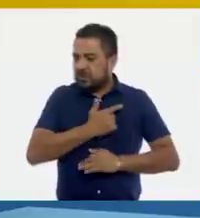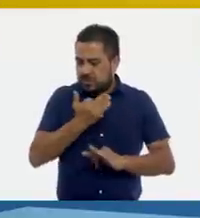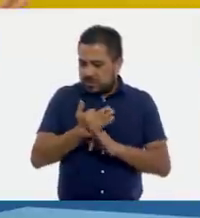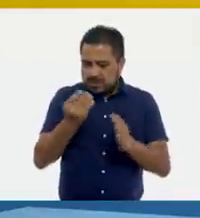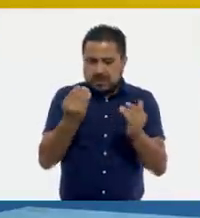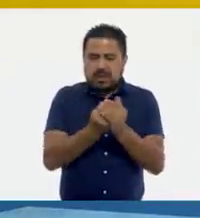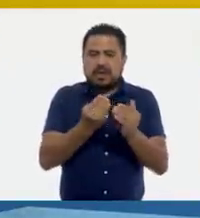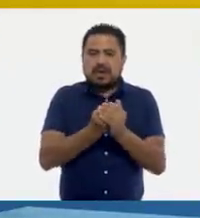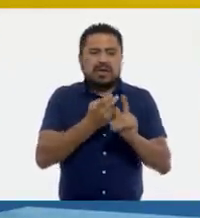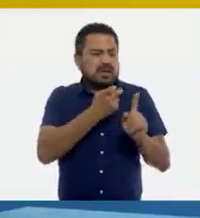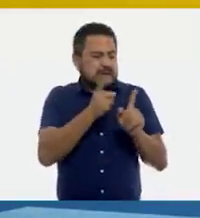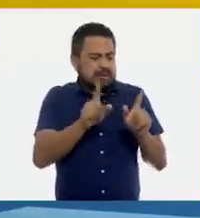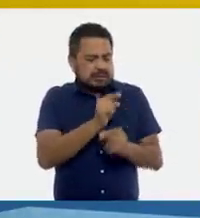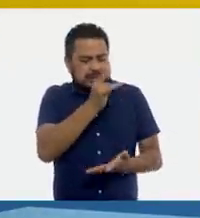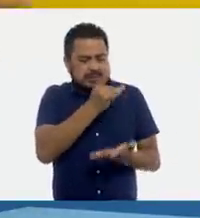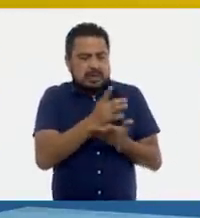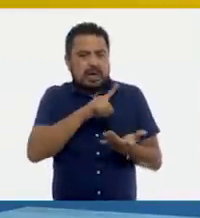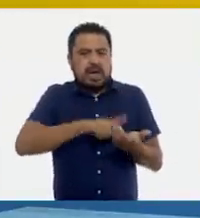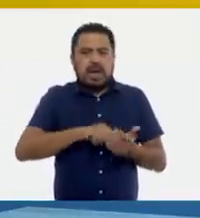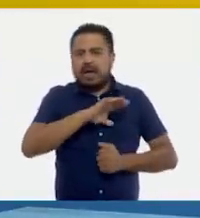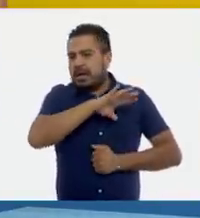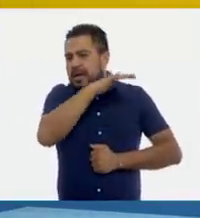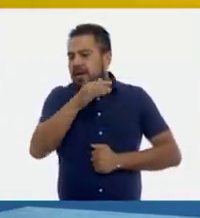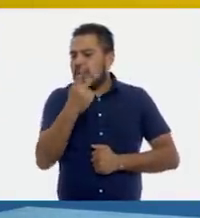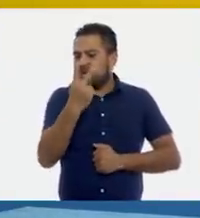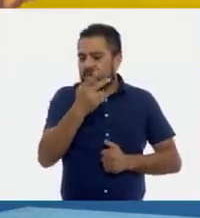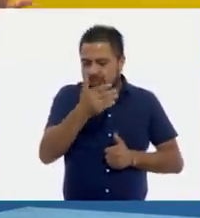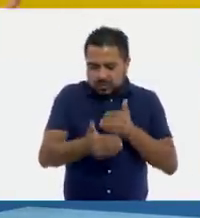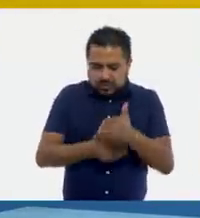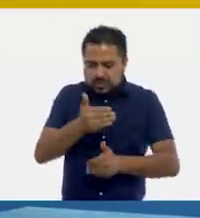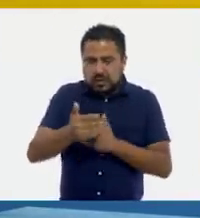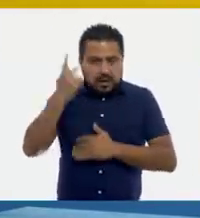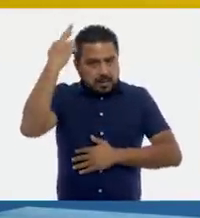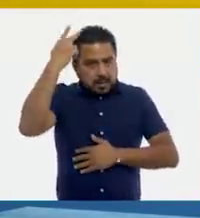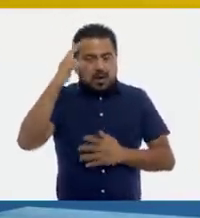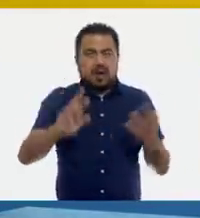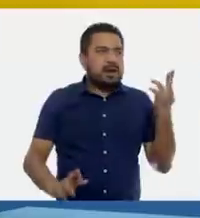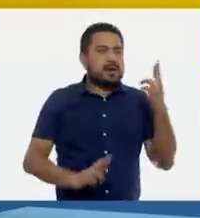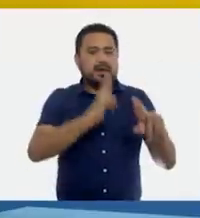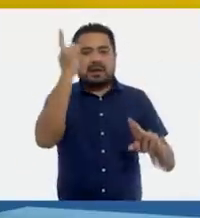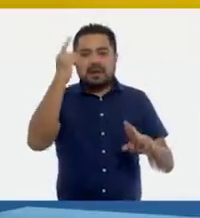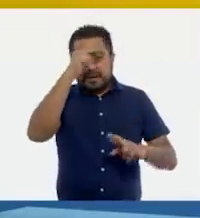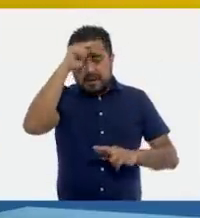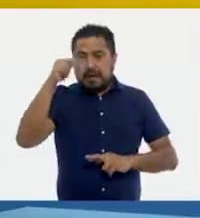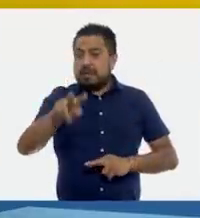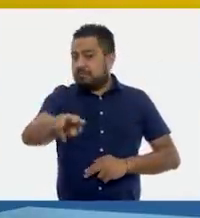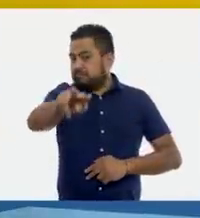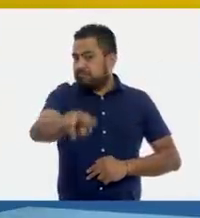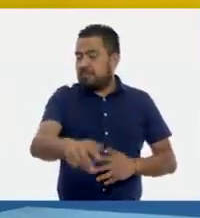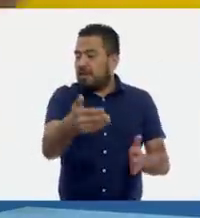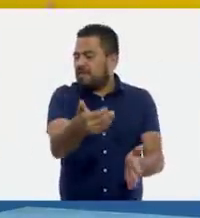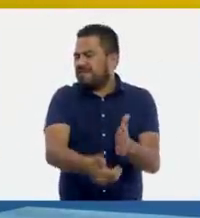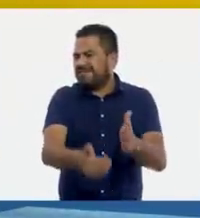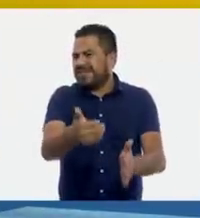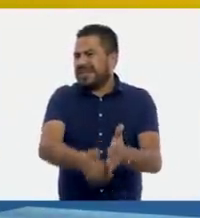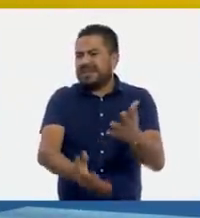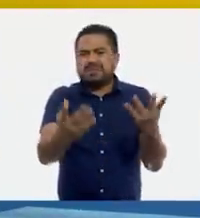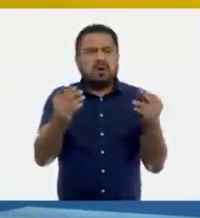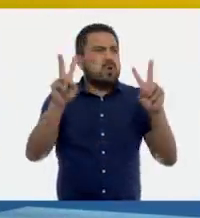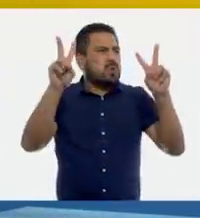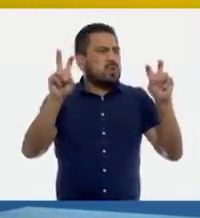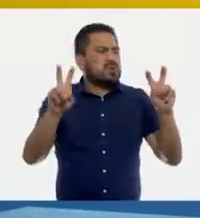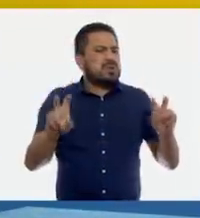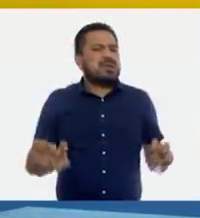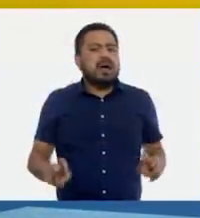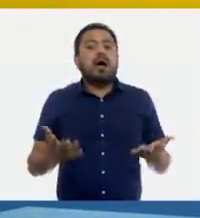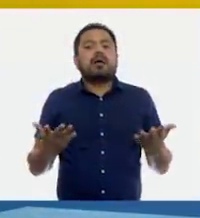clase. Este fue tan solo un panorama general de estas dos épocas, el Porfiriato y la Revolución. Pero la verdad es que nos faltan muchísimos temas por